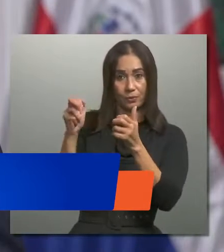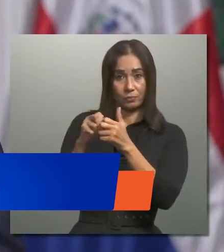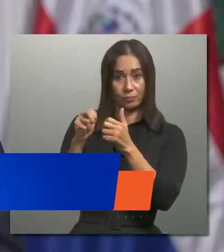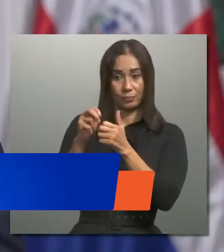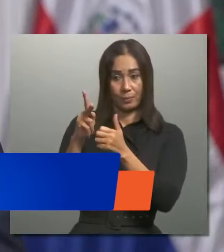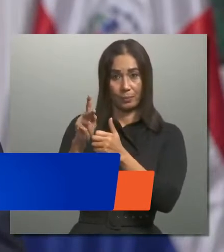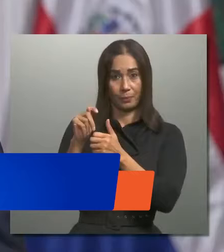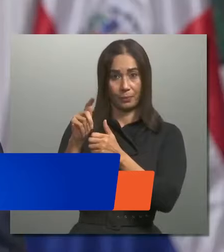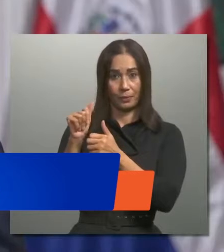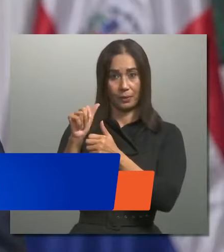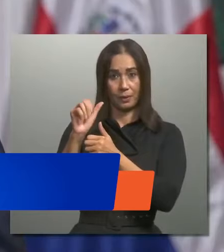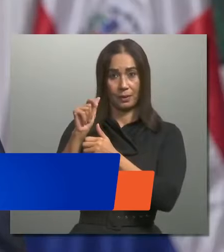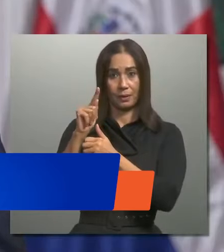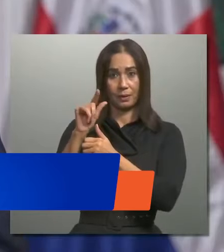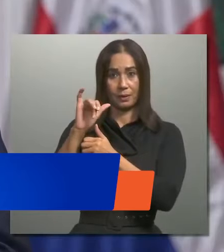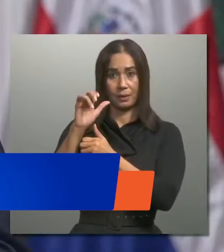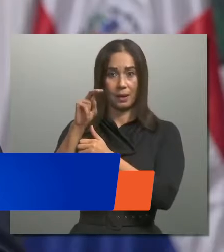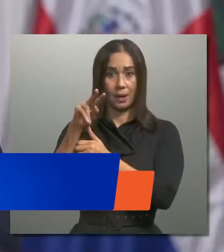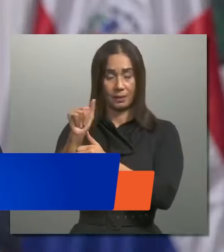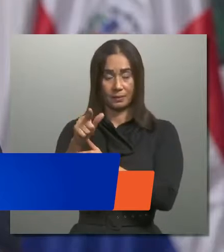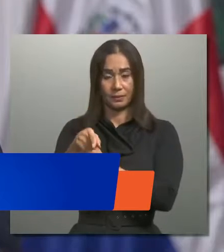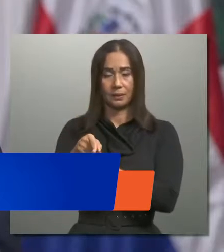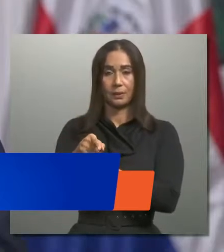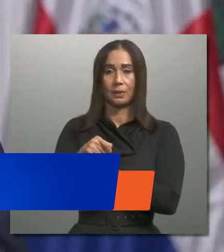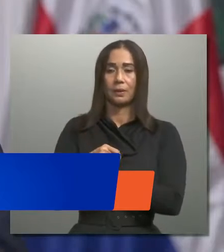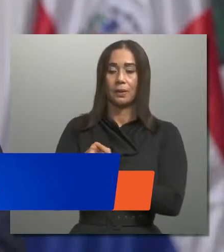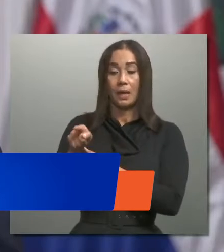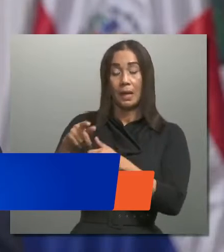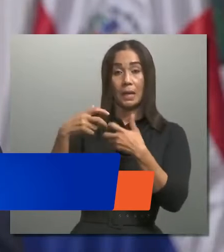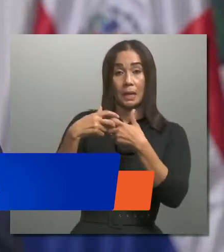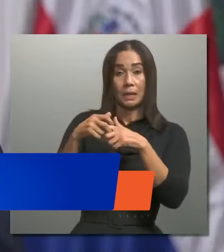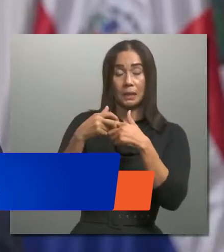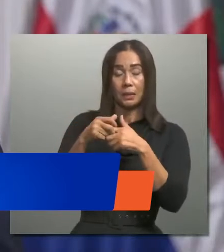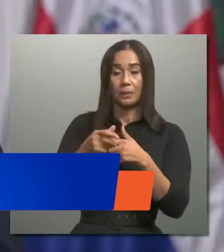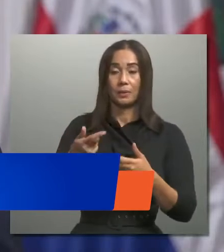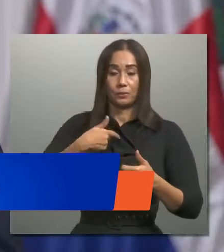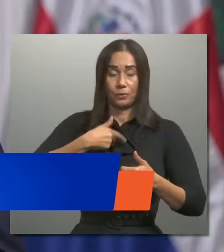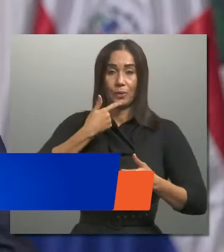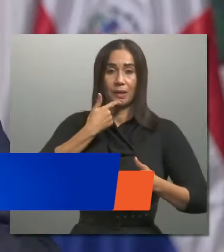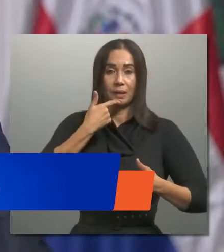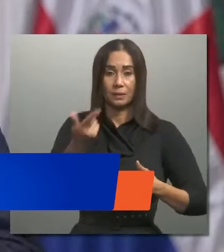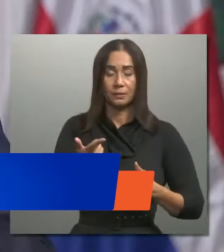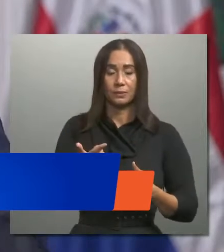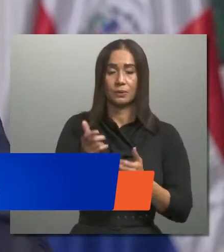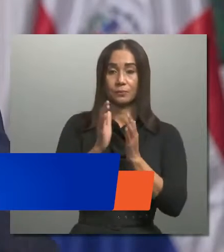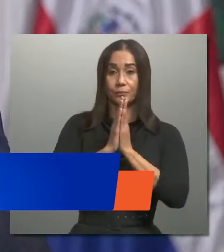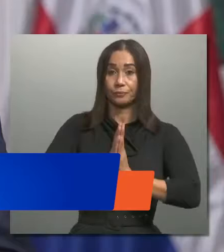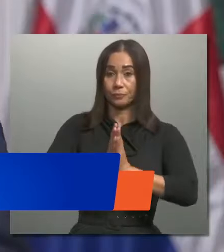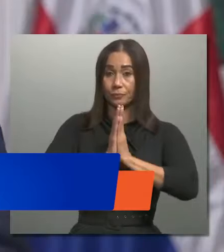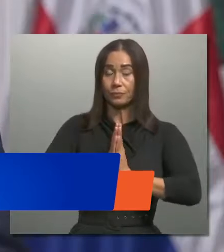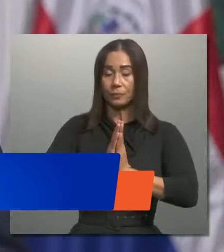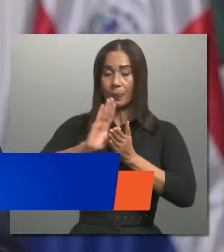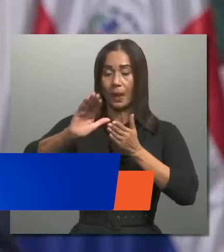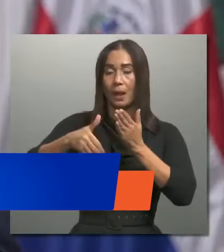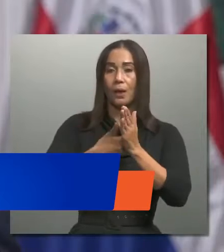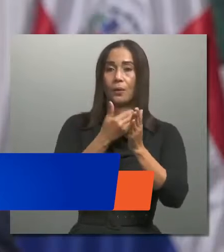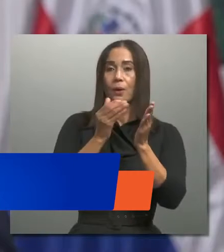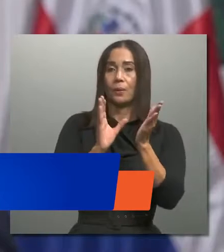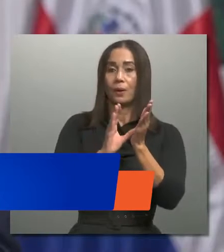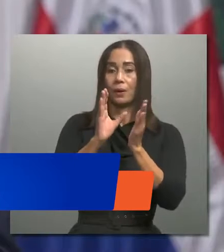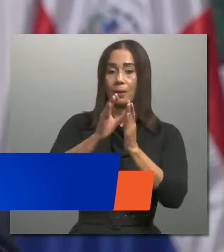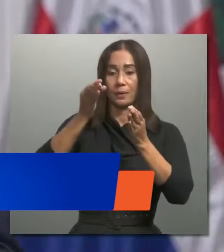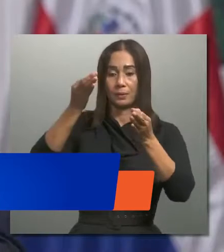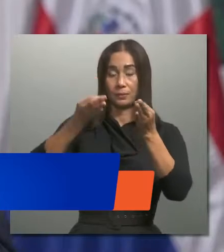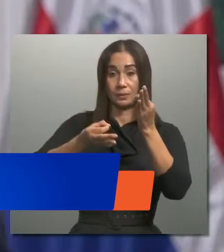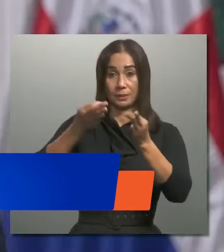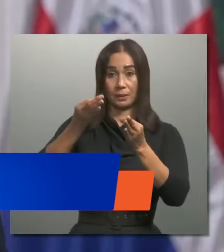Además, he impartido las instrucciones correspondientes a fin de que se solicite a la nueva Cámara de Cuentas otra